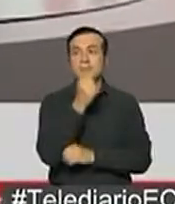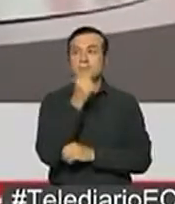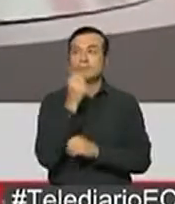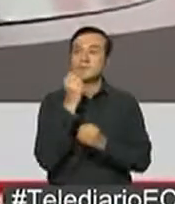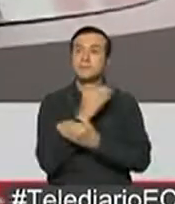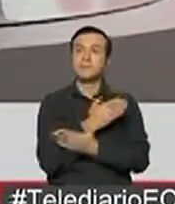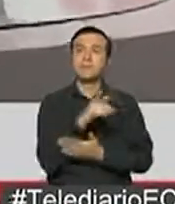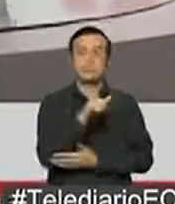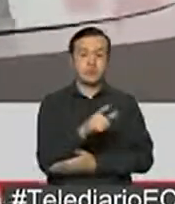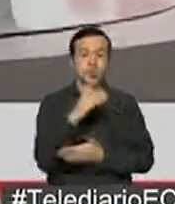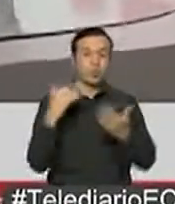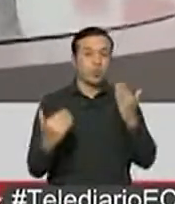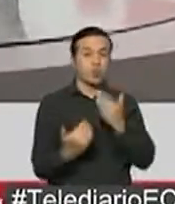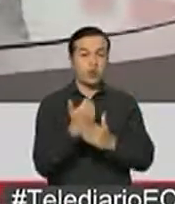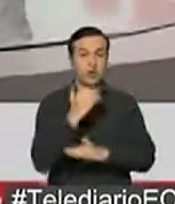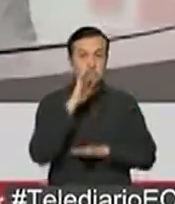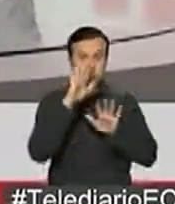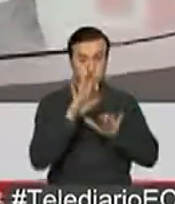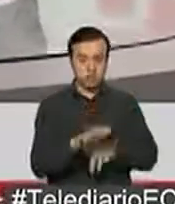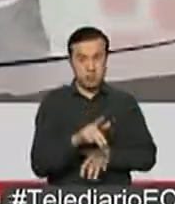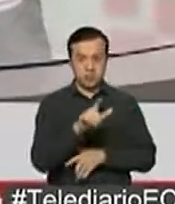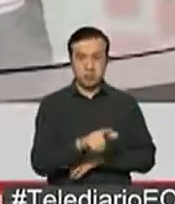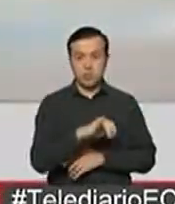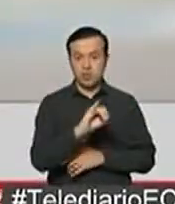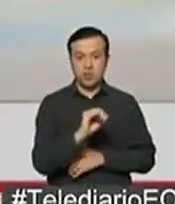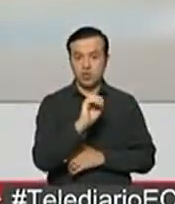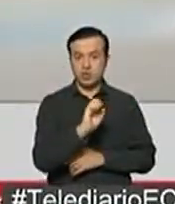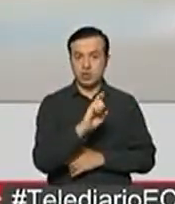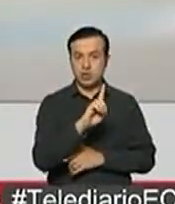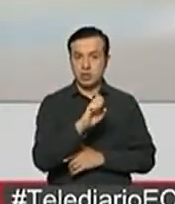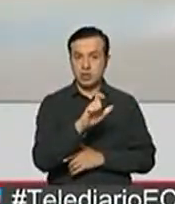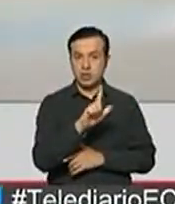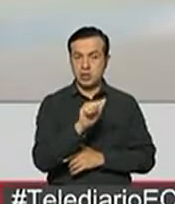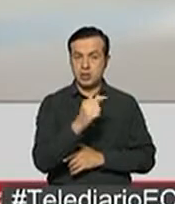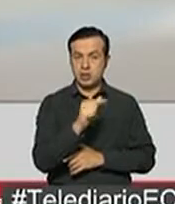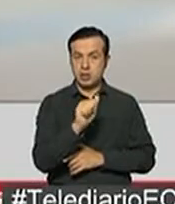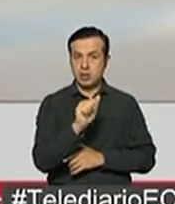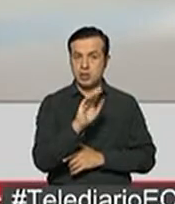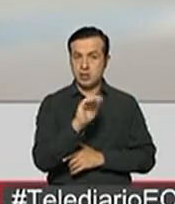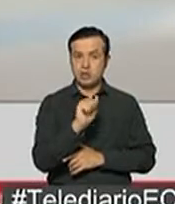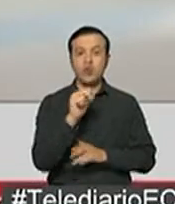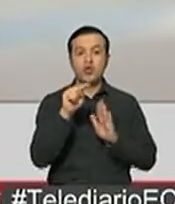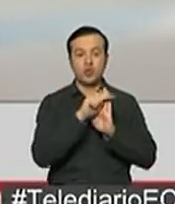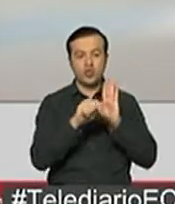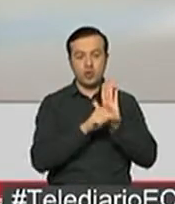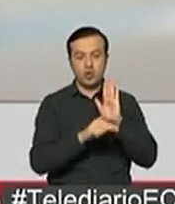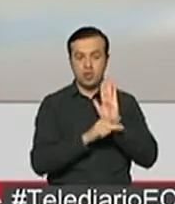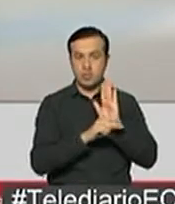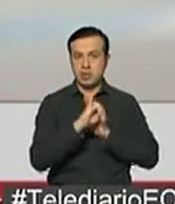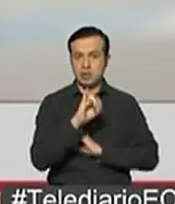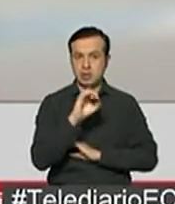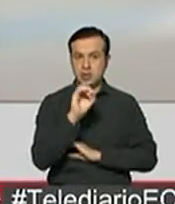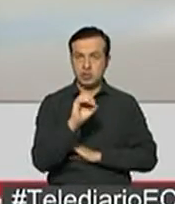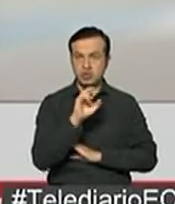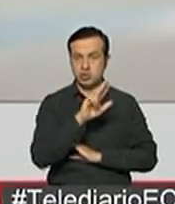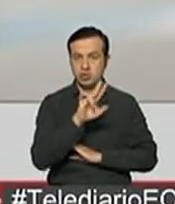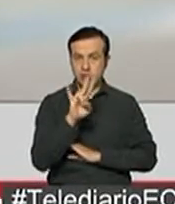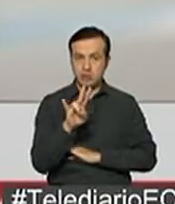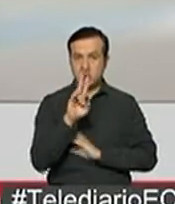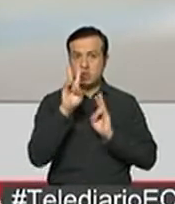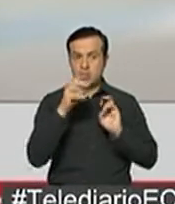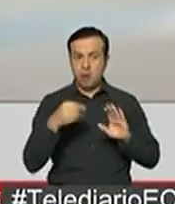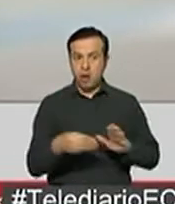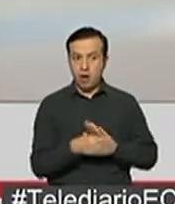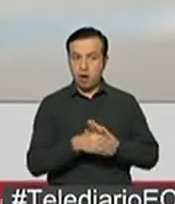los medios públicos el nuevo titular del organismo josé del hagan casi solo que tiene que ver con la aplicación de las normas iso 27001 que son anti soborno